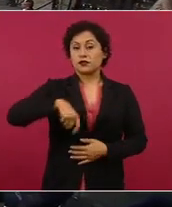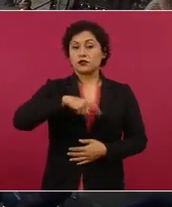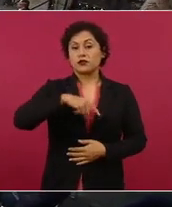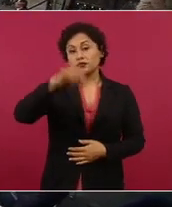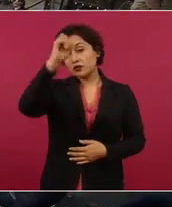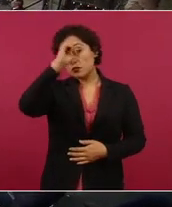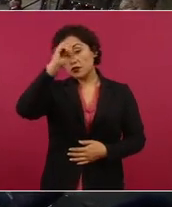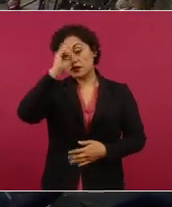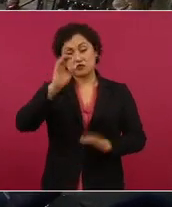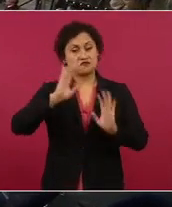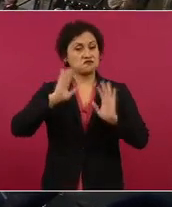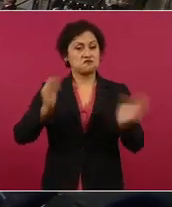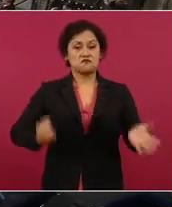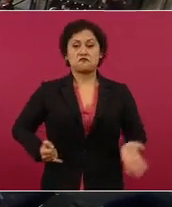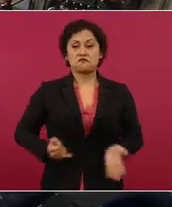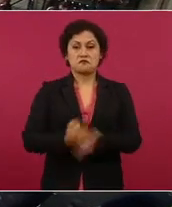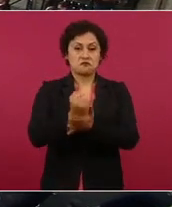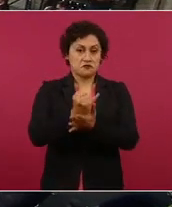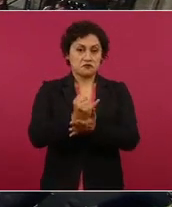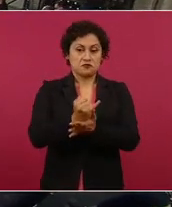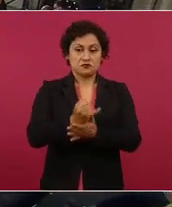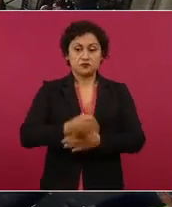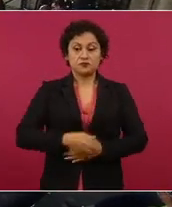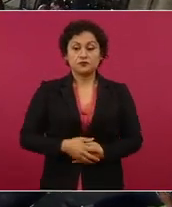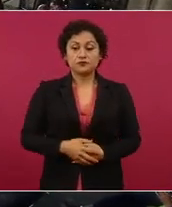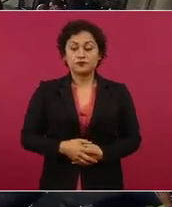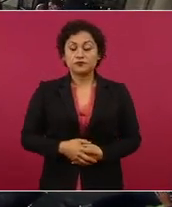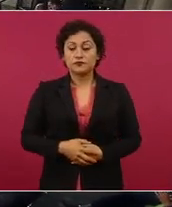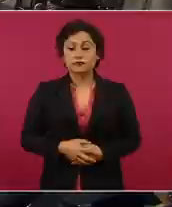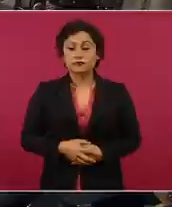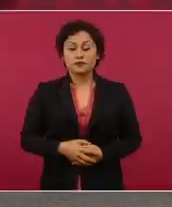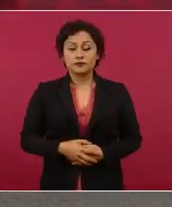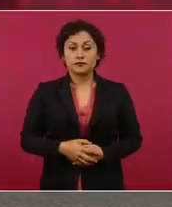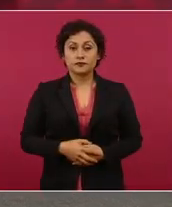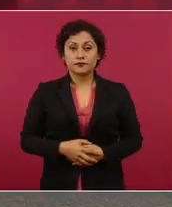ya bien definida de parte nuestra. Sí,